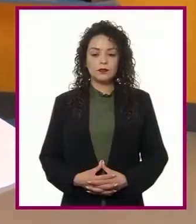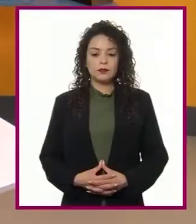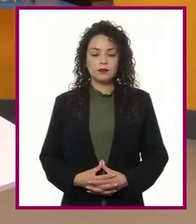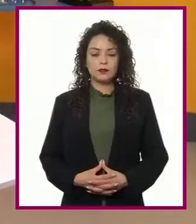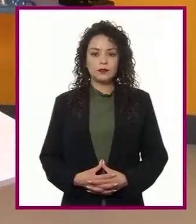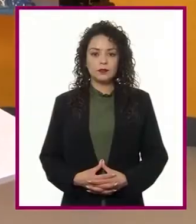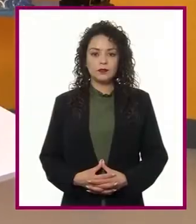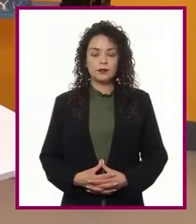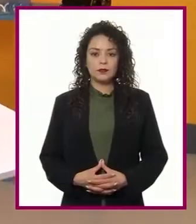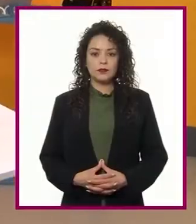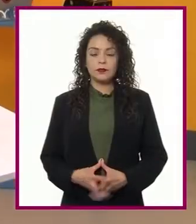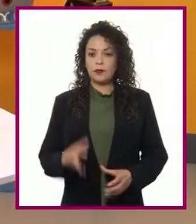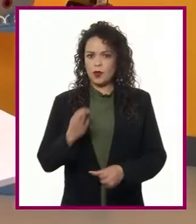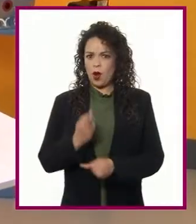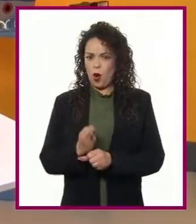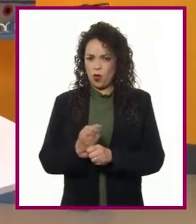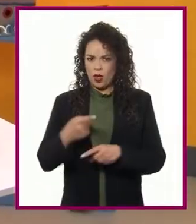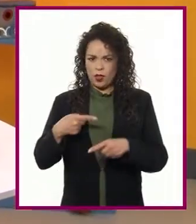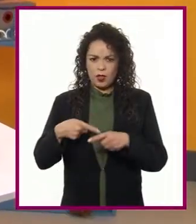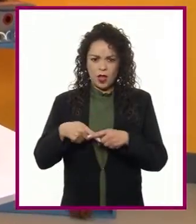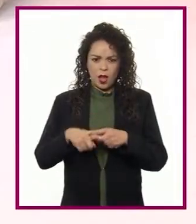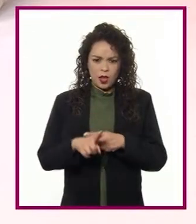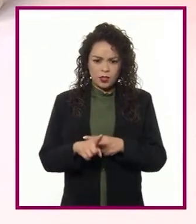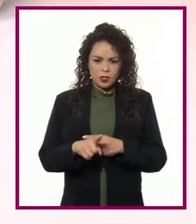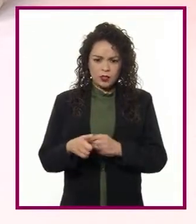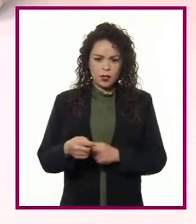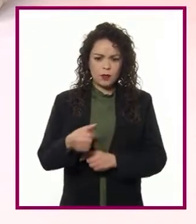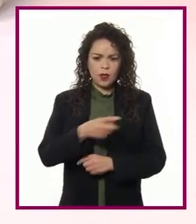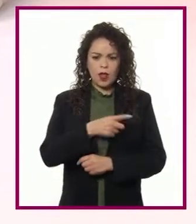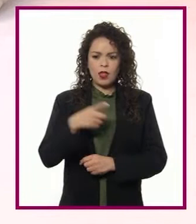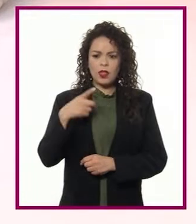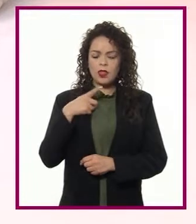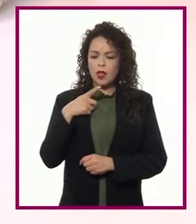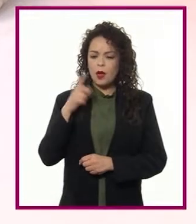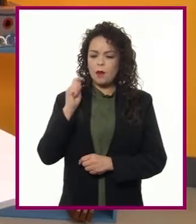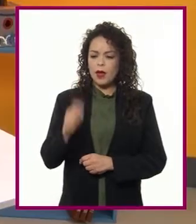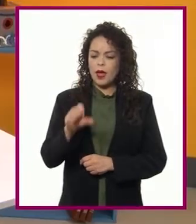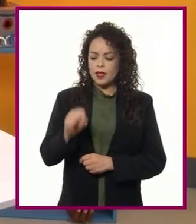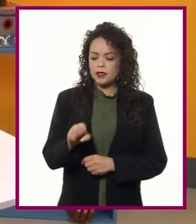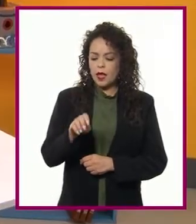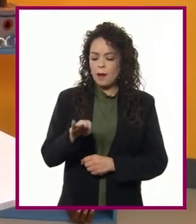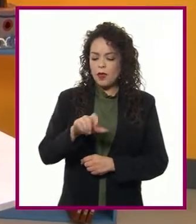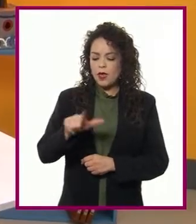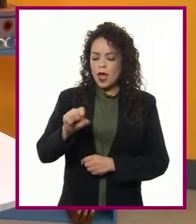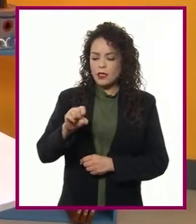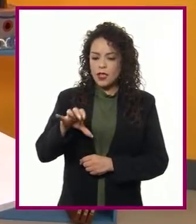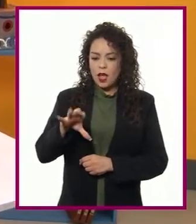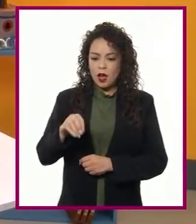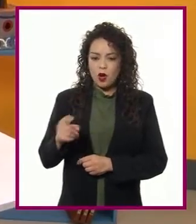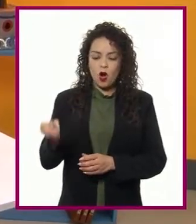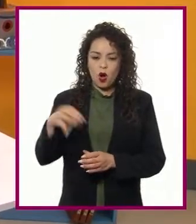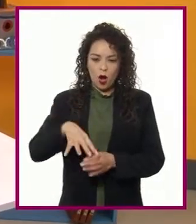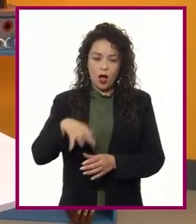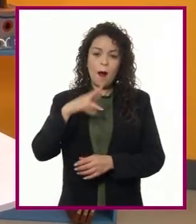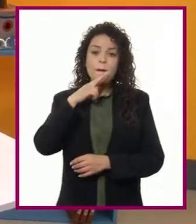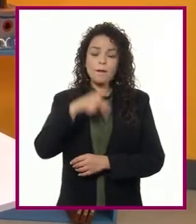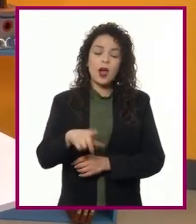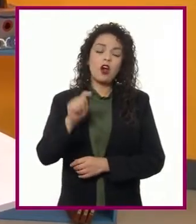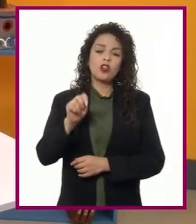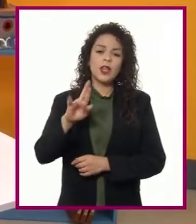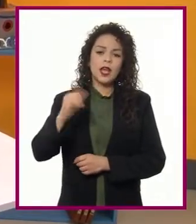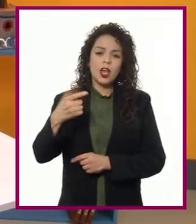Para iniciar, el germinado deberá elegir semillas secas. Se sugiere emplear semillas de trigo,